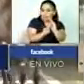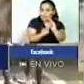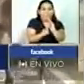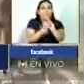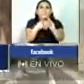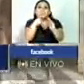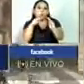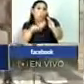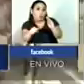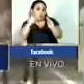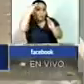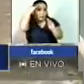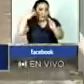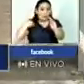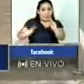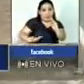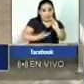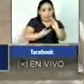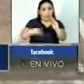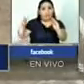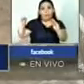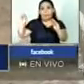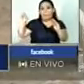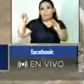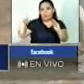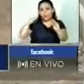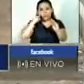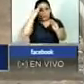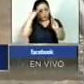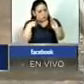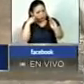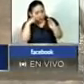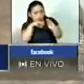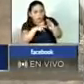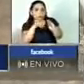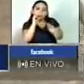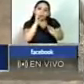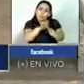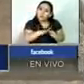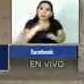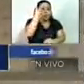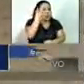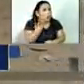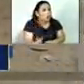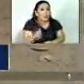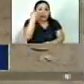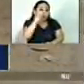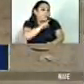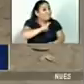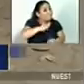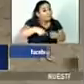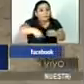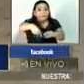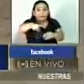acompaña a su hija Marta, quien está pendiente de él. Dice que trata de detenerlo todos los días, pero es en